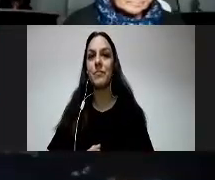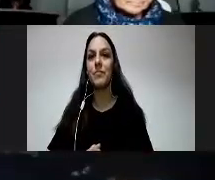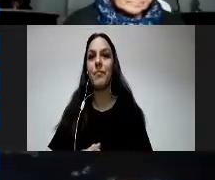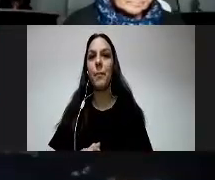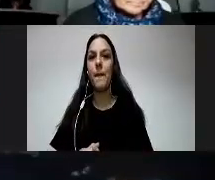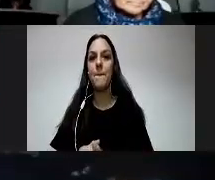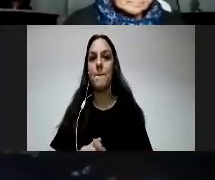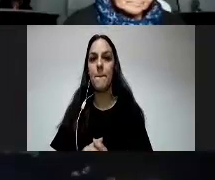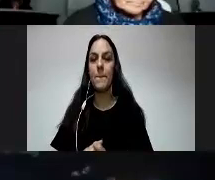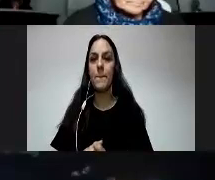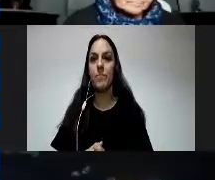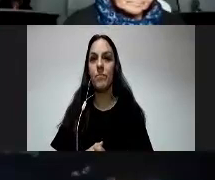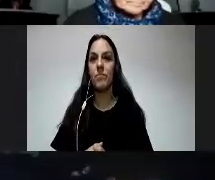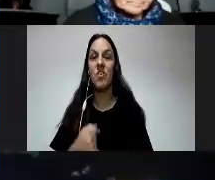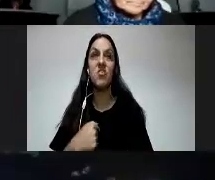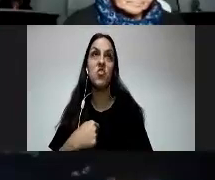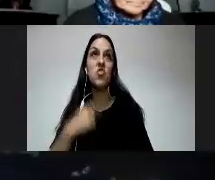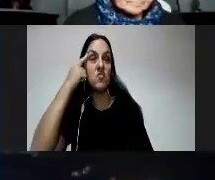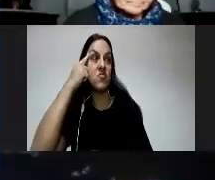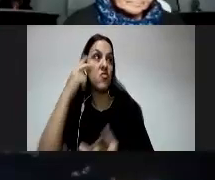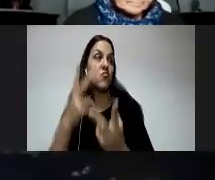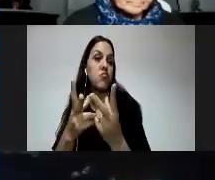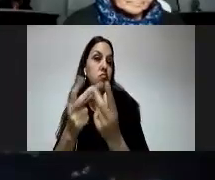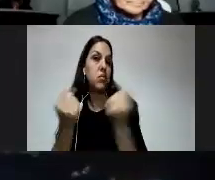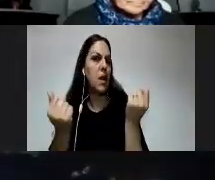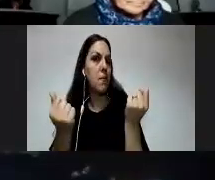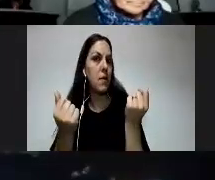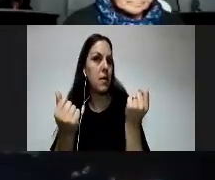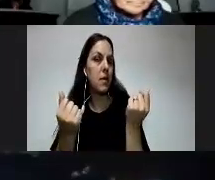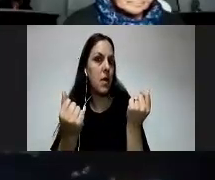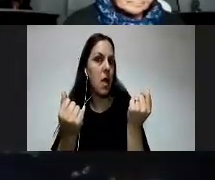Yo daría por terminado el tema de